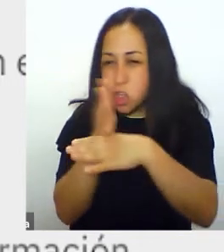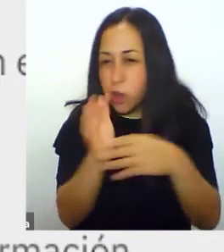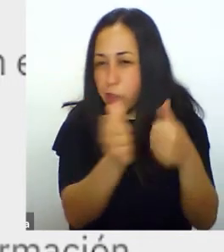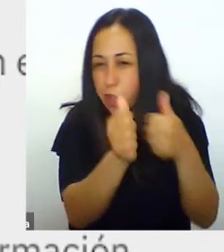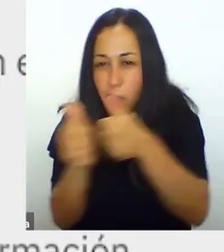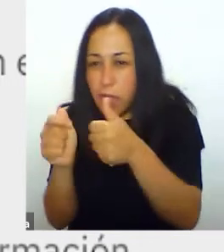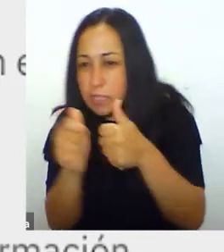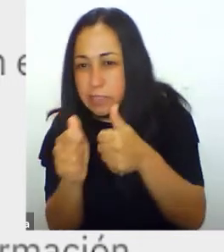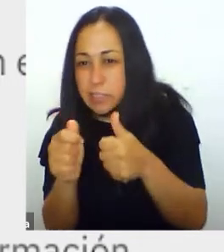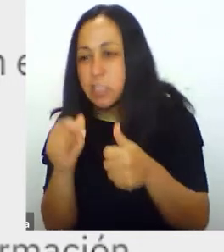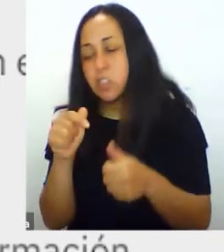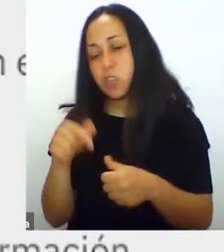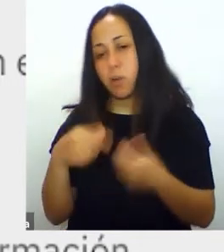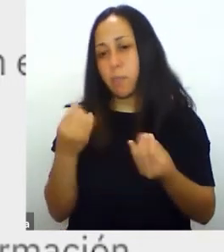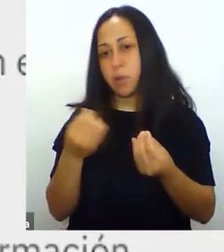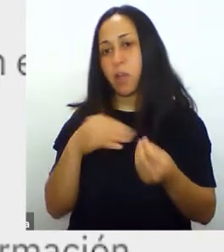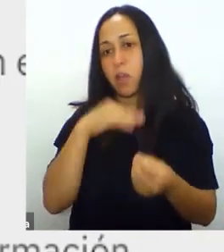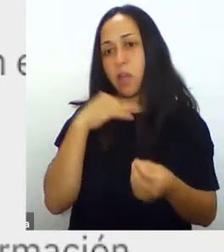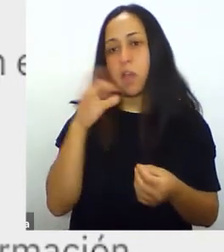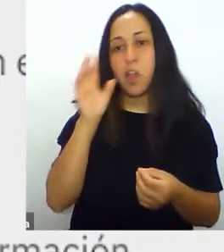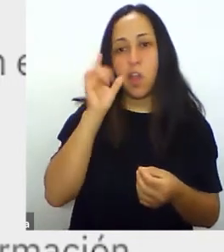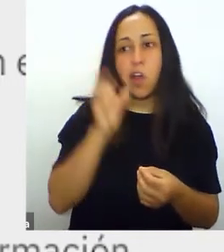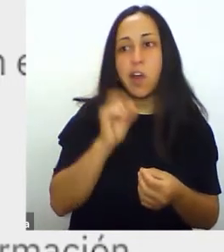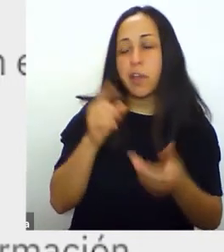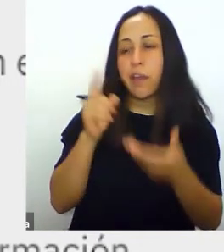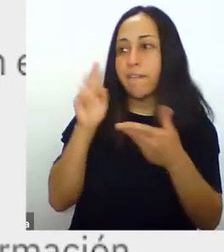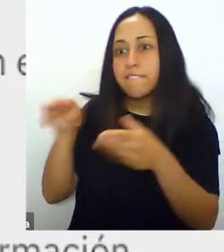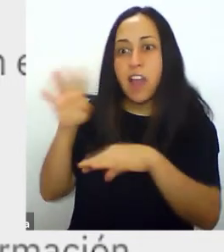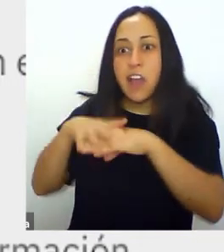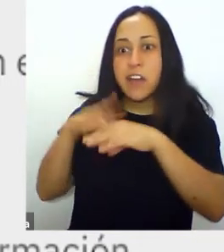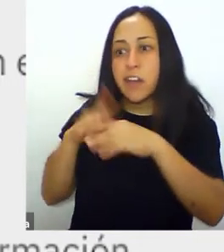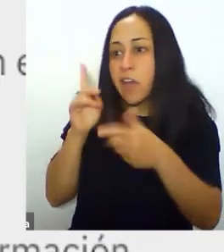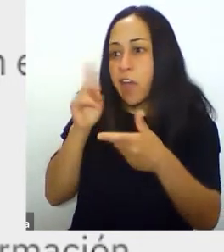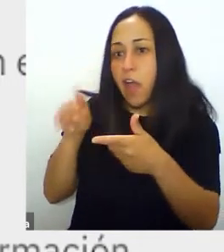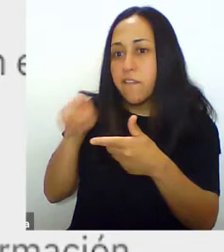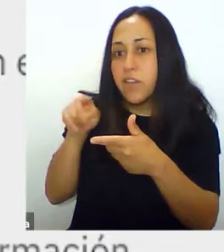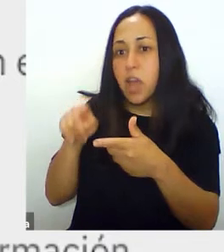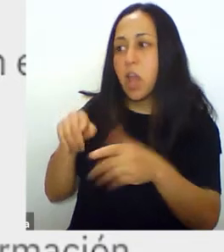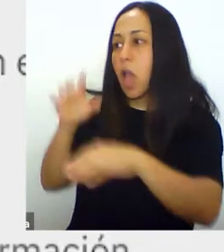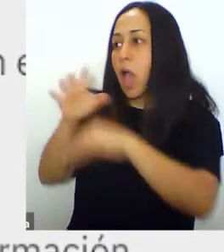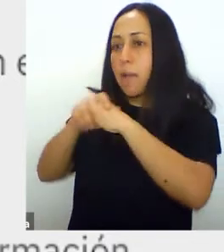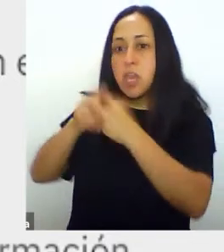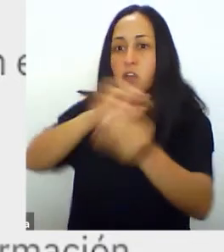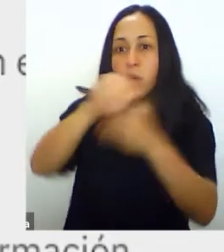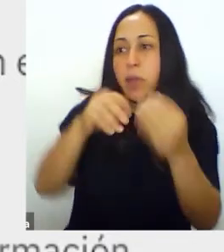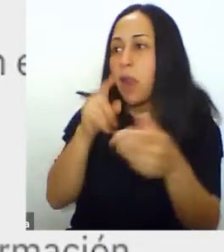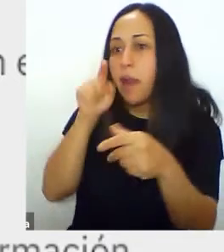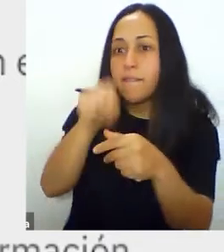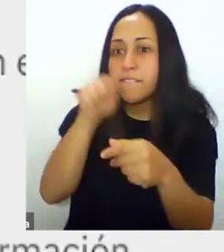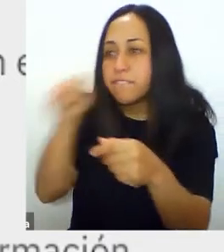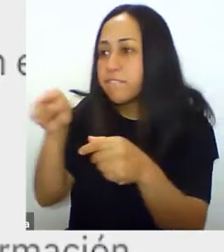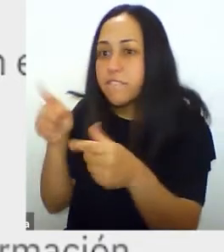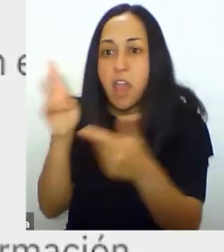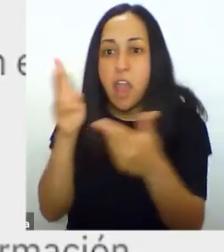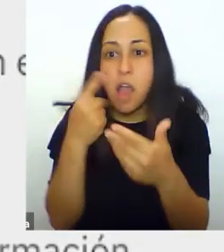el acecho. ¿Por qué? Porque Jorge empezó a revisar sus redes sociales y las redes sociales de sus familiares y